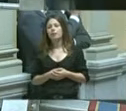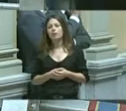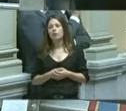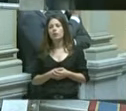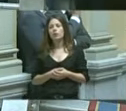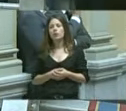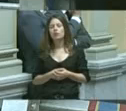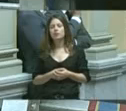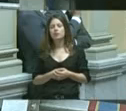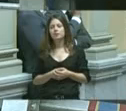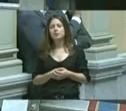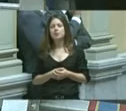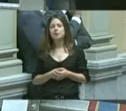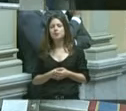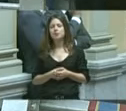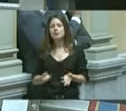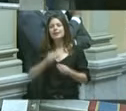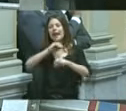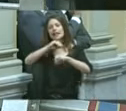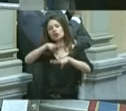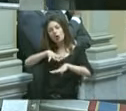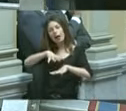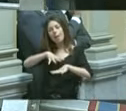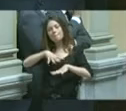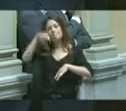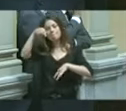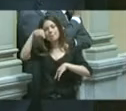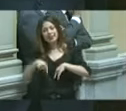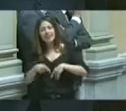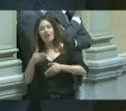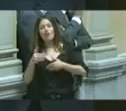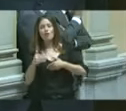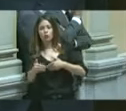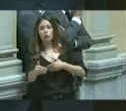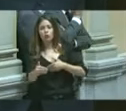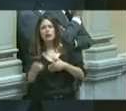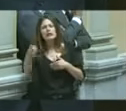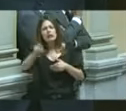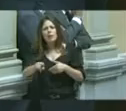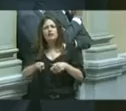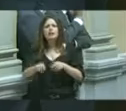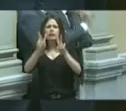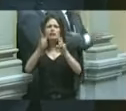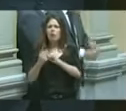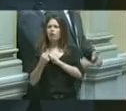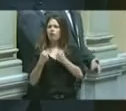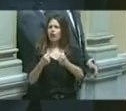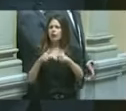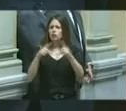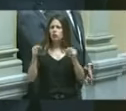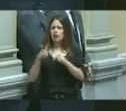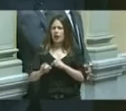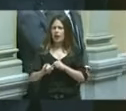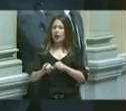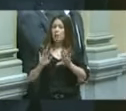He hablado de tres realidades: historia, presente y futuro, también de nuestras grandes fortalezas. Pero, ¿qué evidencia? No